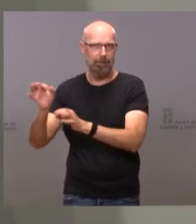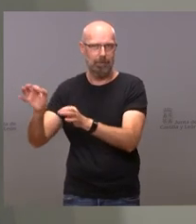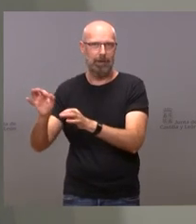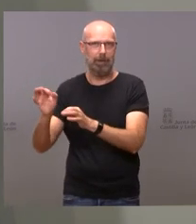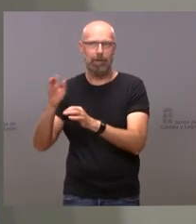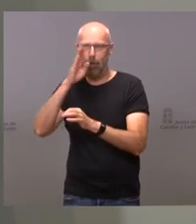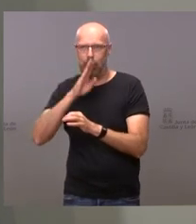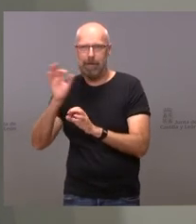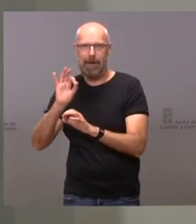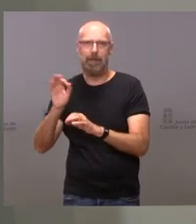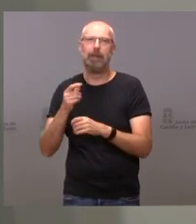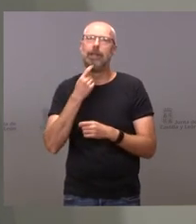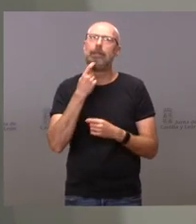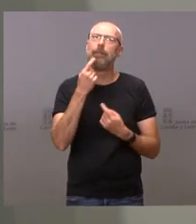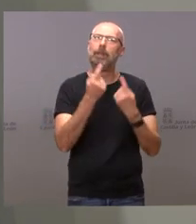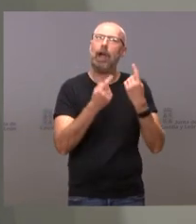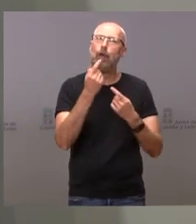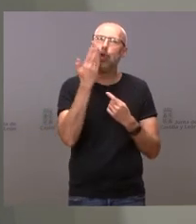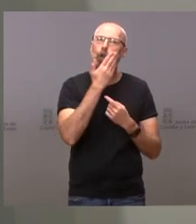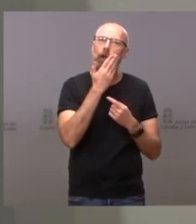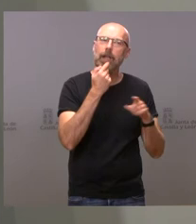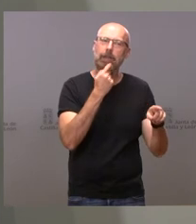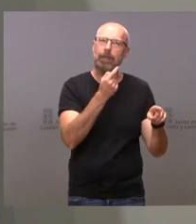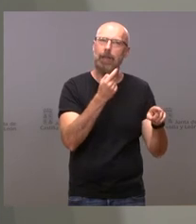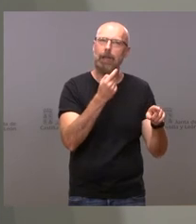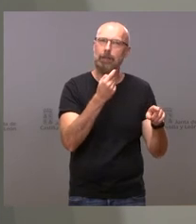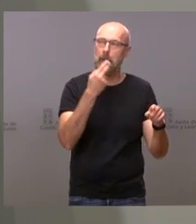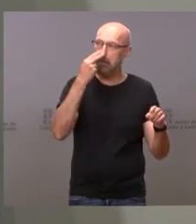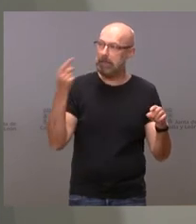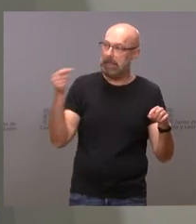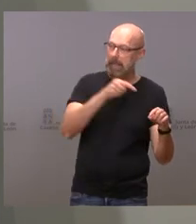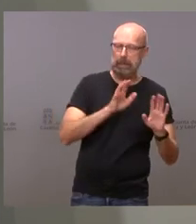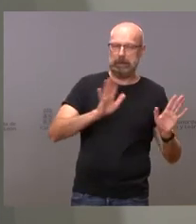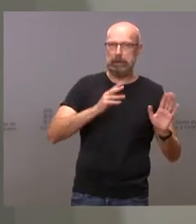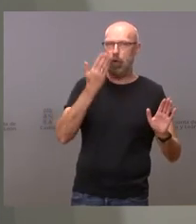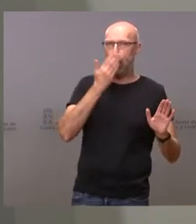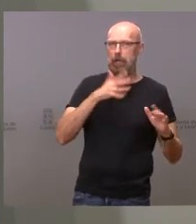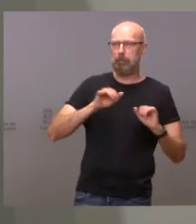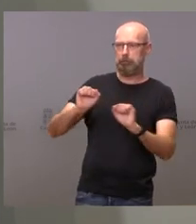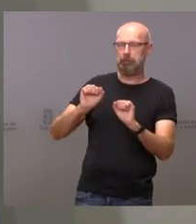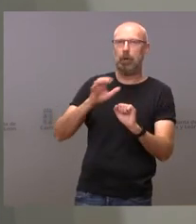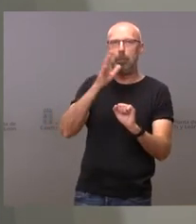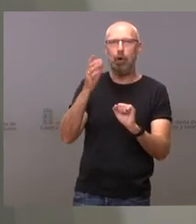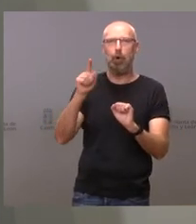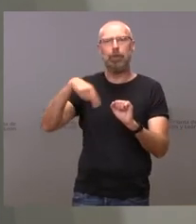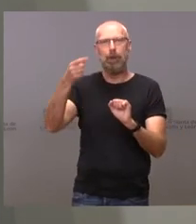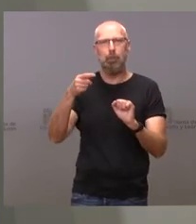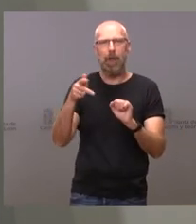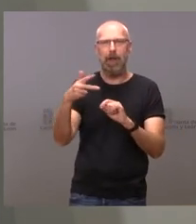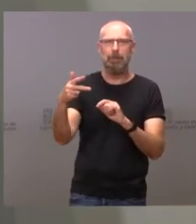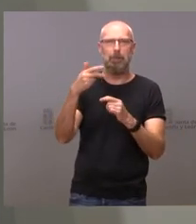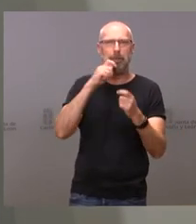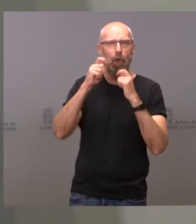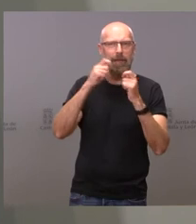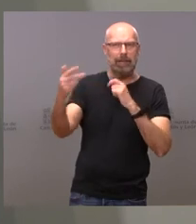no venía porque no quería que se hicieran más ruedas de prensa. Fíjese que hay quien se queja incluso del exceso de